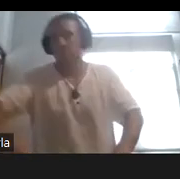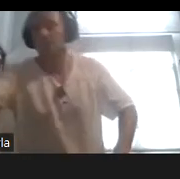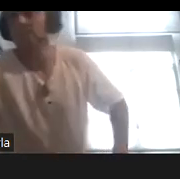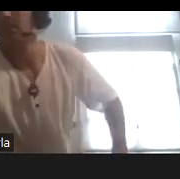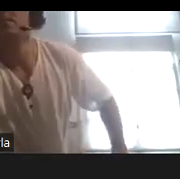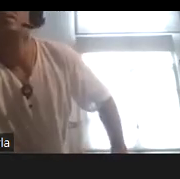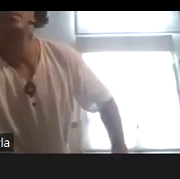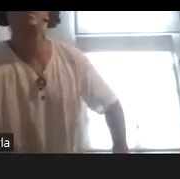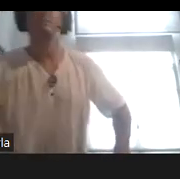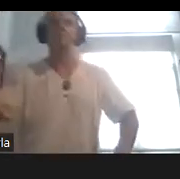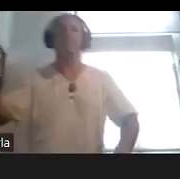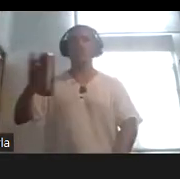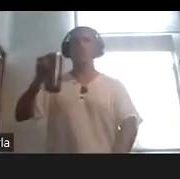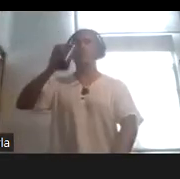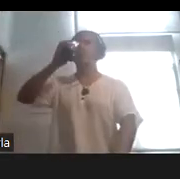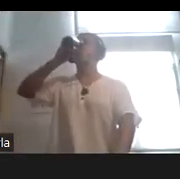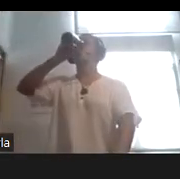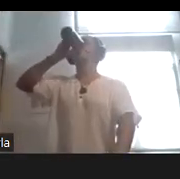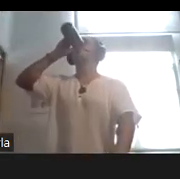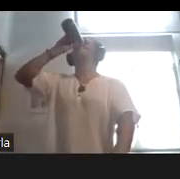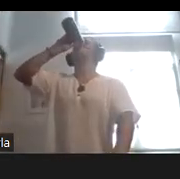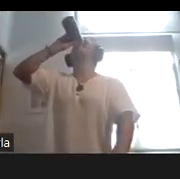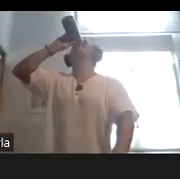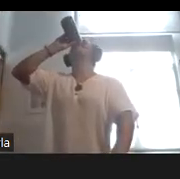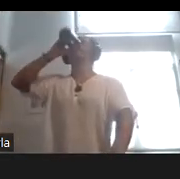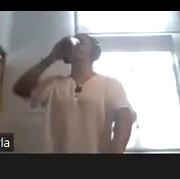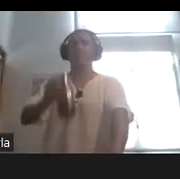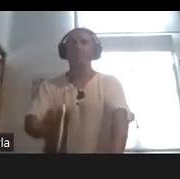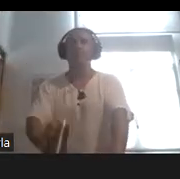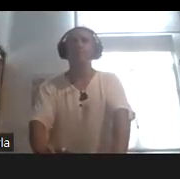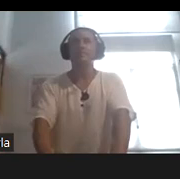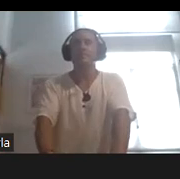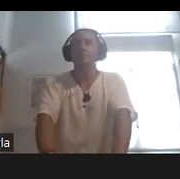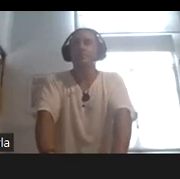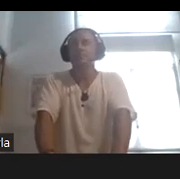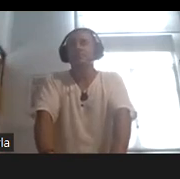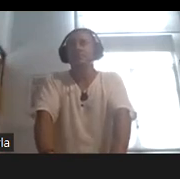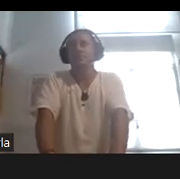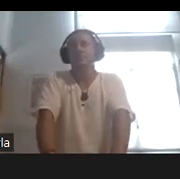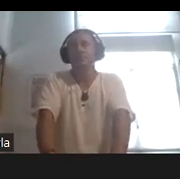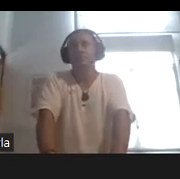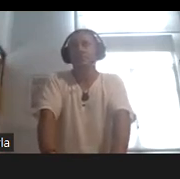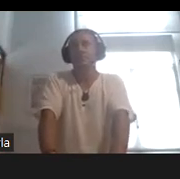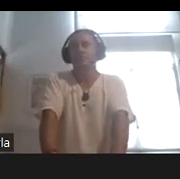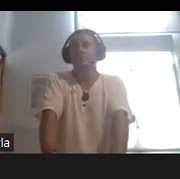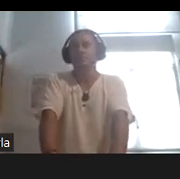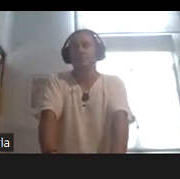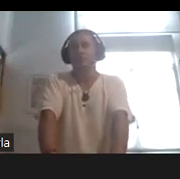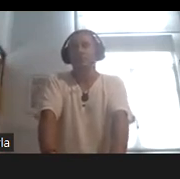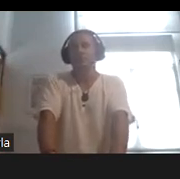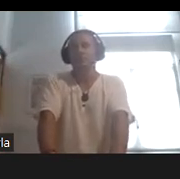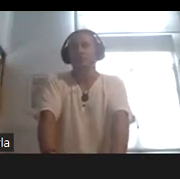yo estoy buscando y lo que quiero tener como resultados dentro de mi organización y mi cadena de valor. Entonces, cuando estoy hablando de el